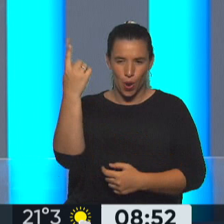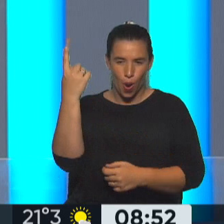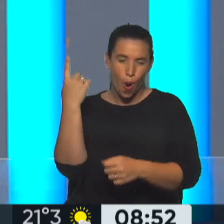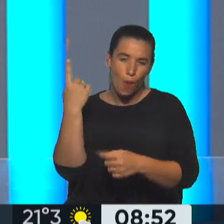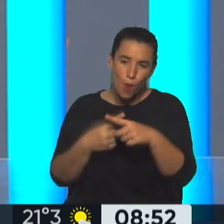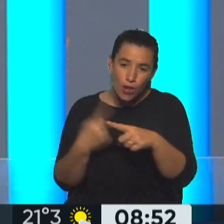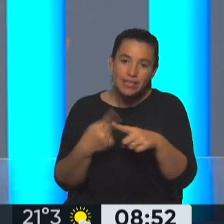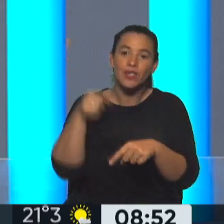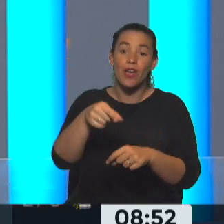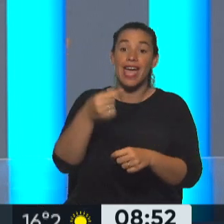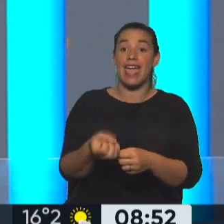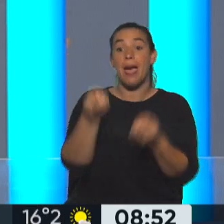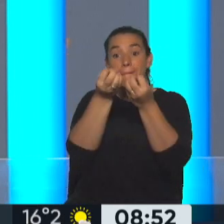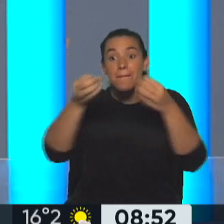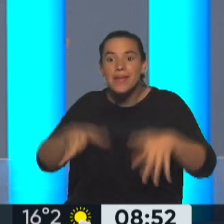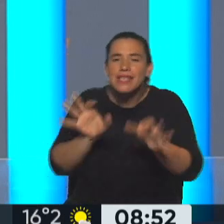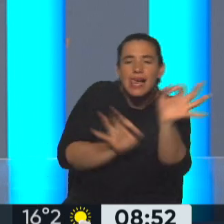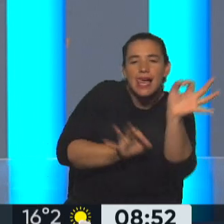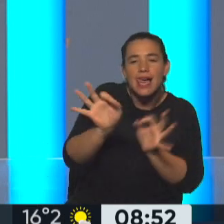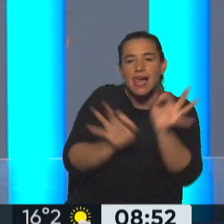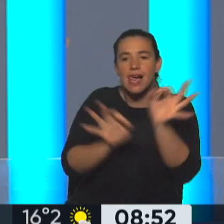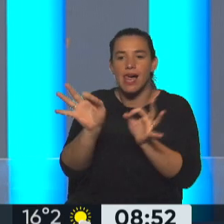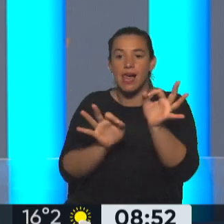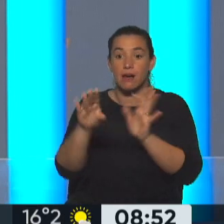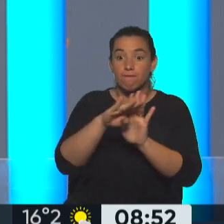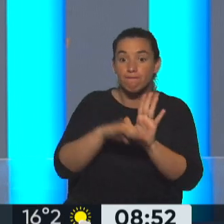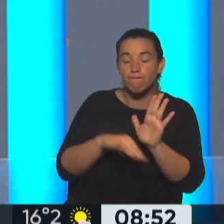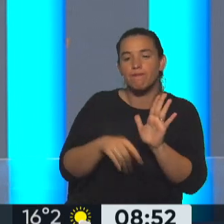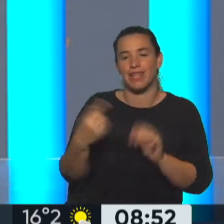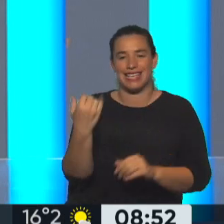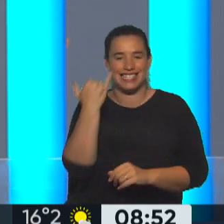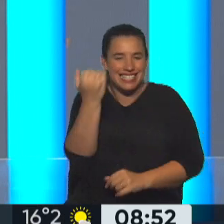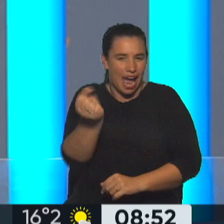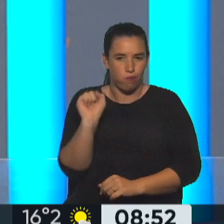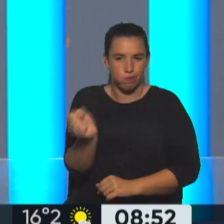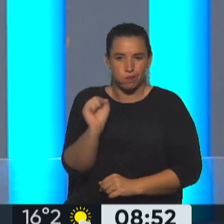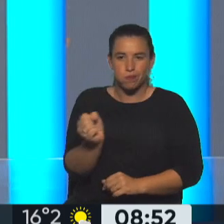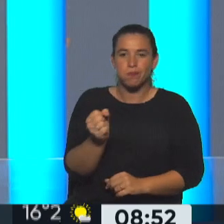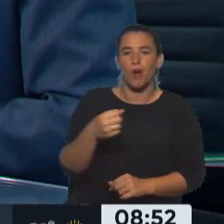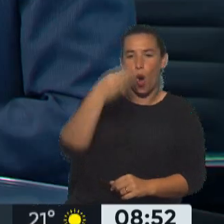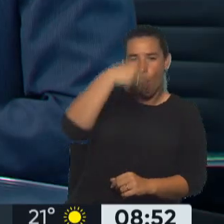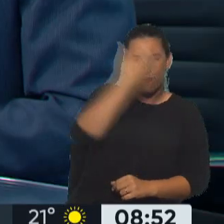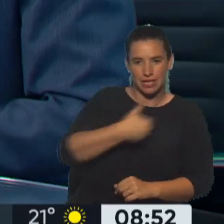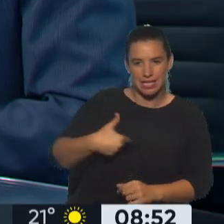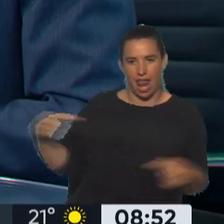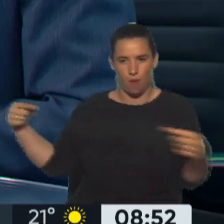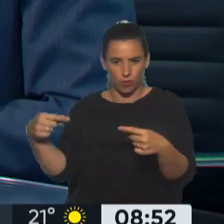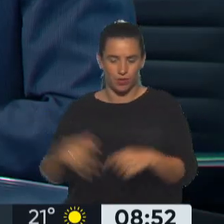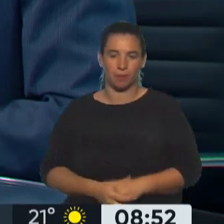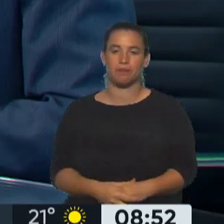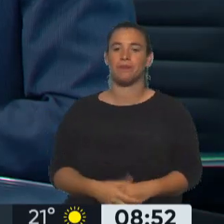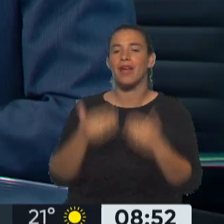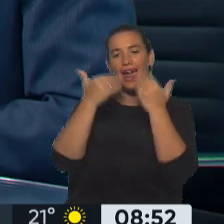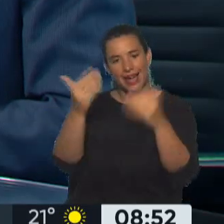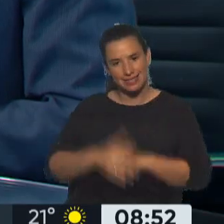a delinear las estrategias que ya van esbozando oficialismo y oposición para tratar el juicio político. Impecable, gracias Fernando. Hasta